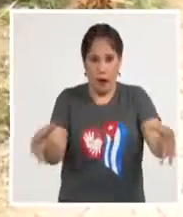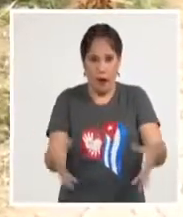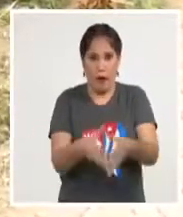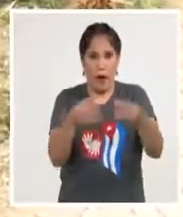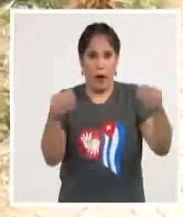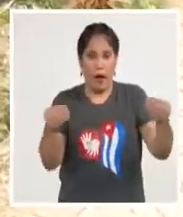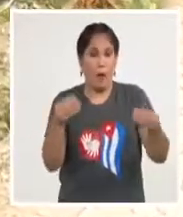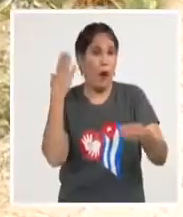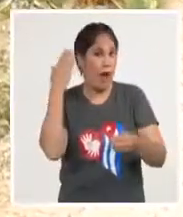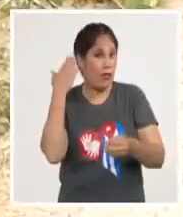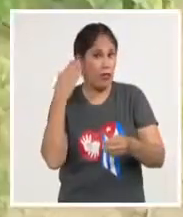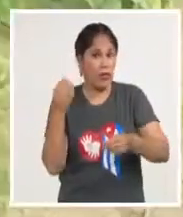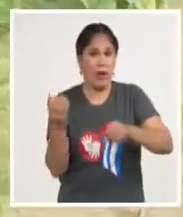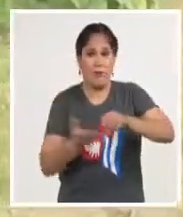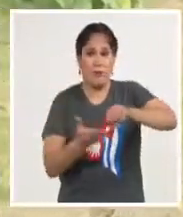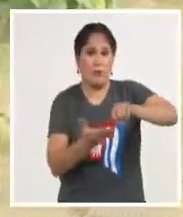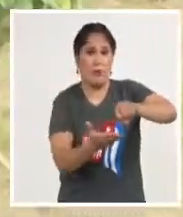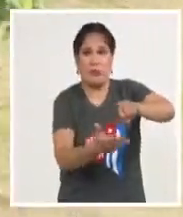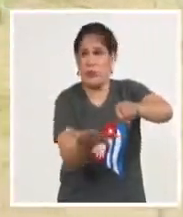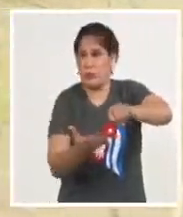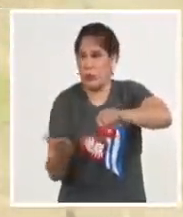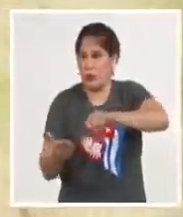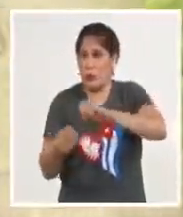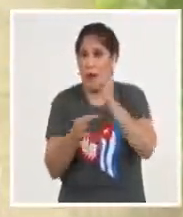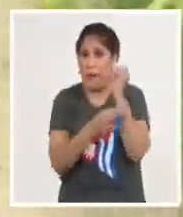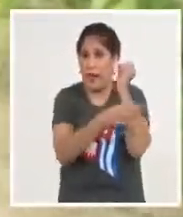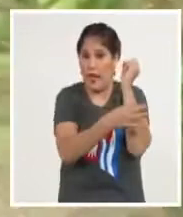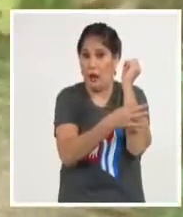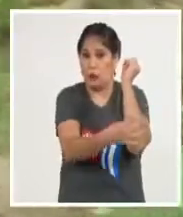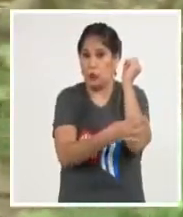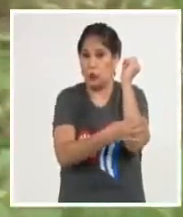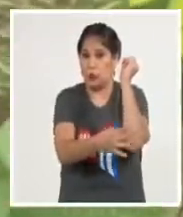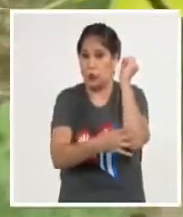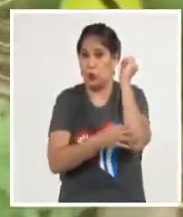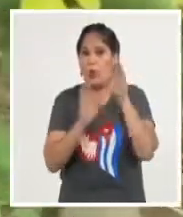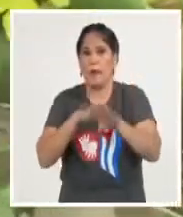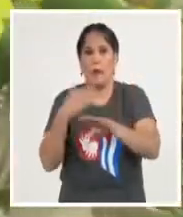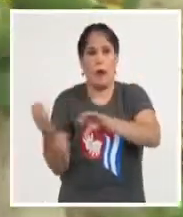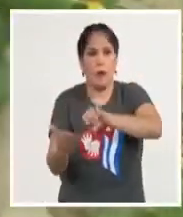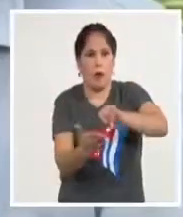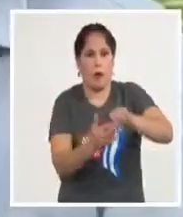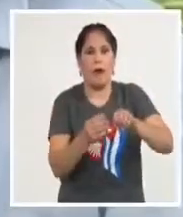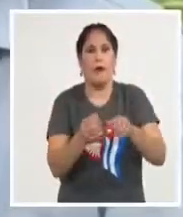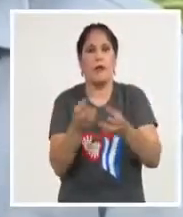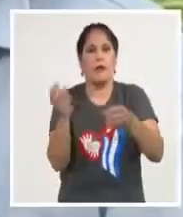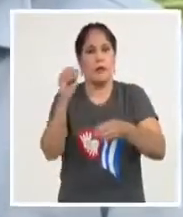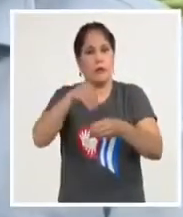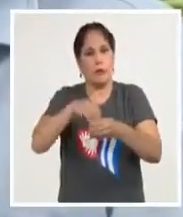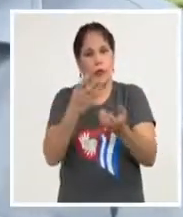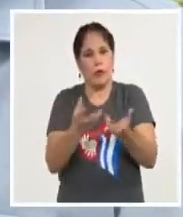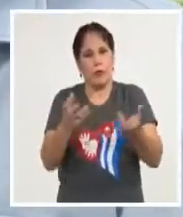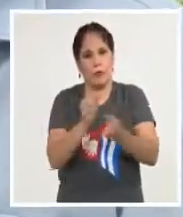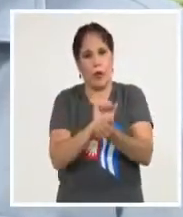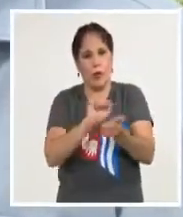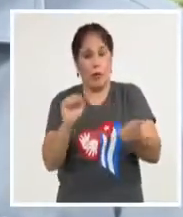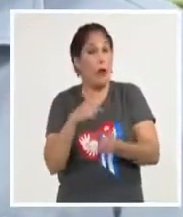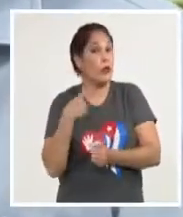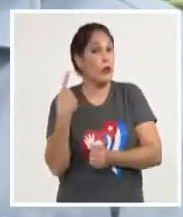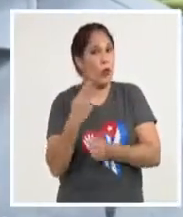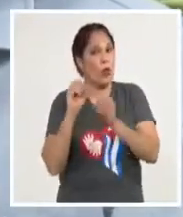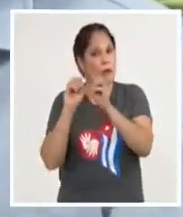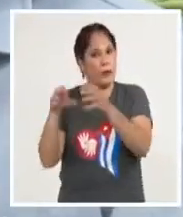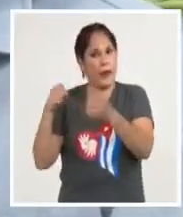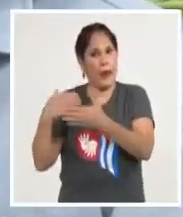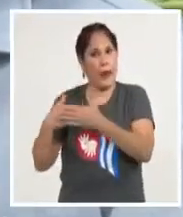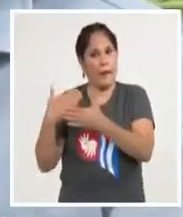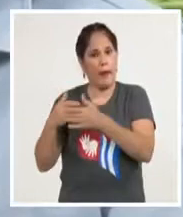marabú compacto que se desbrozaron y se sembró la fruta bomba y ya ustedes ven los resultados. Todas se le está entregando a Copio y a la